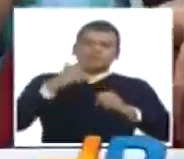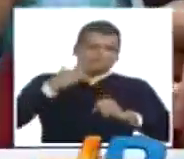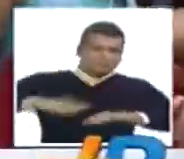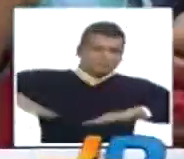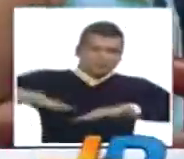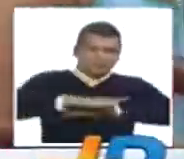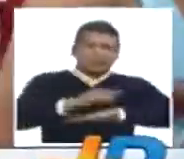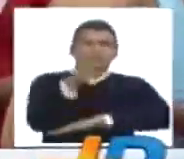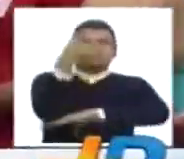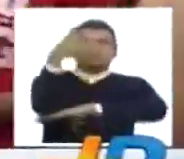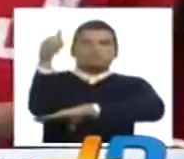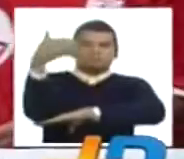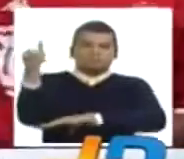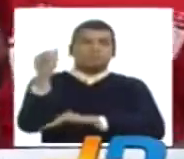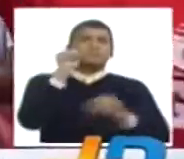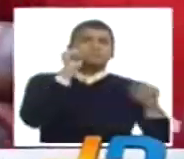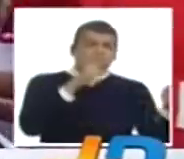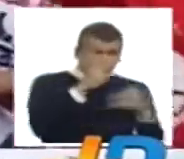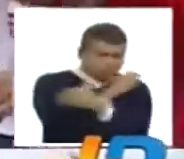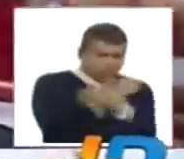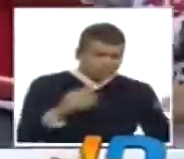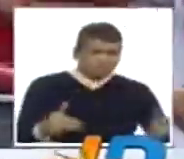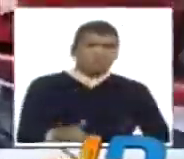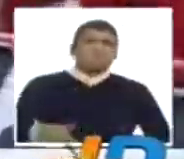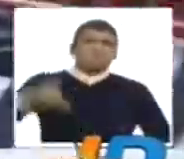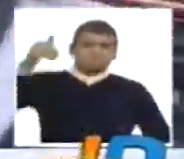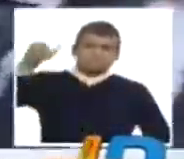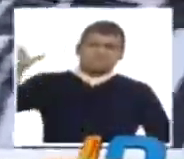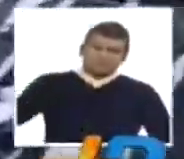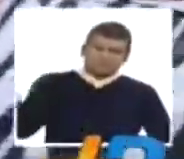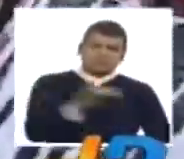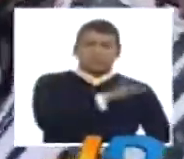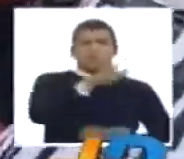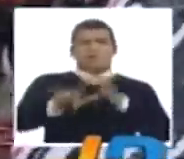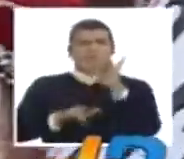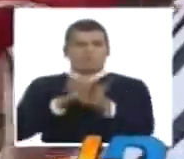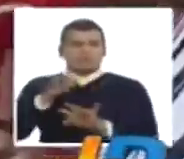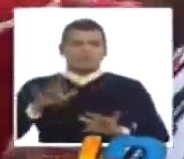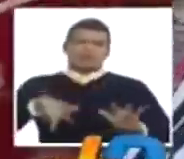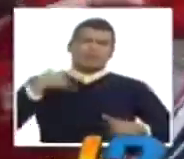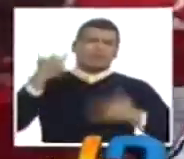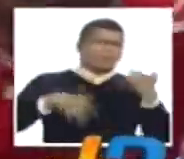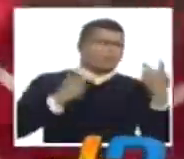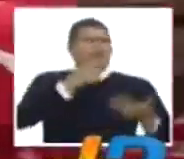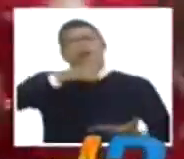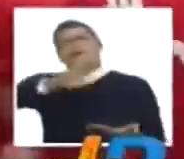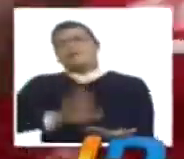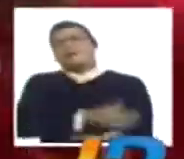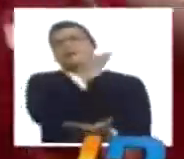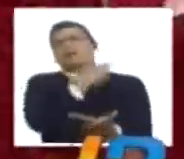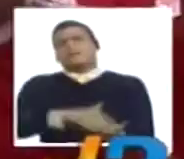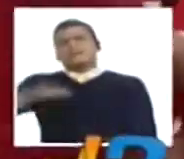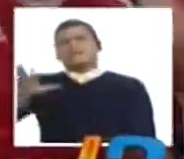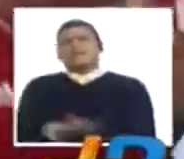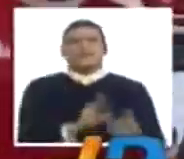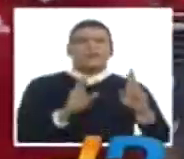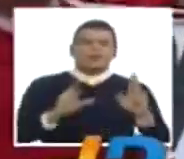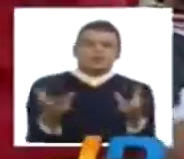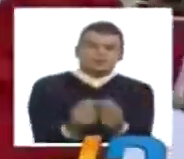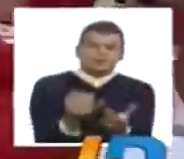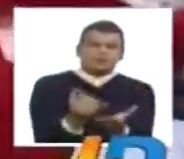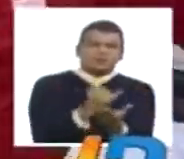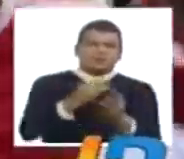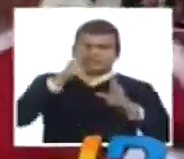protesta pacífica se unieron desde los más niños hasta los adultos mayores, que con mucha euforia cantaban para que sus voces fueran escuchadas por los